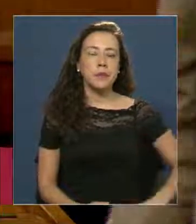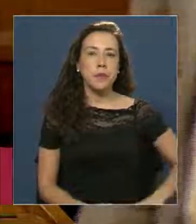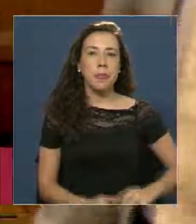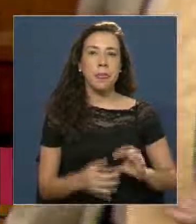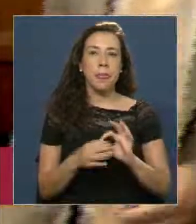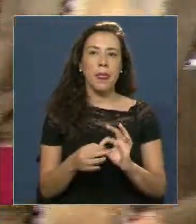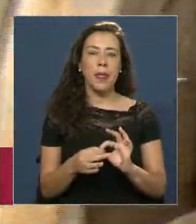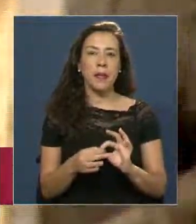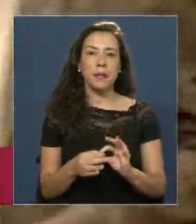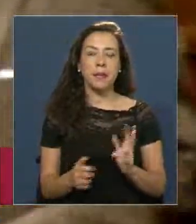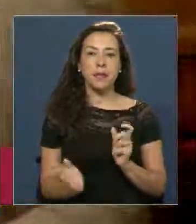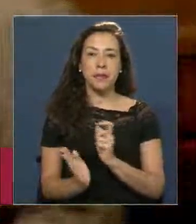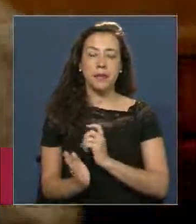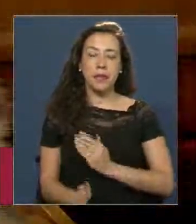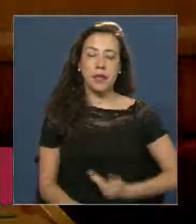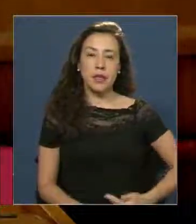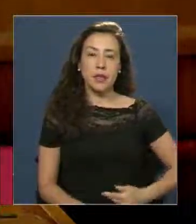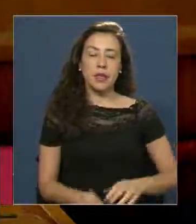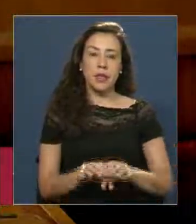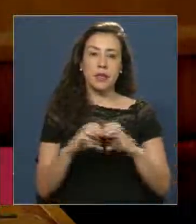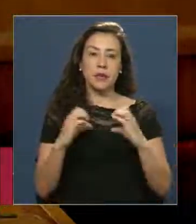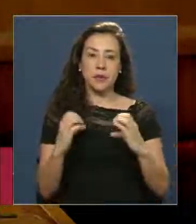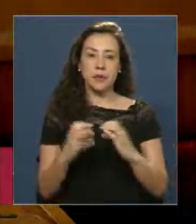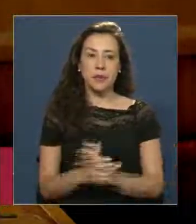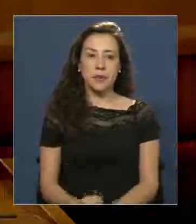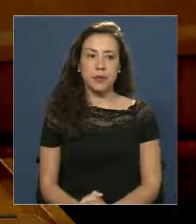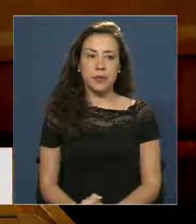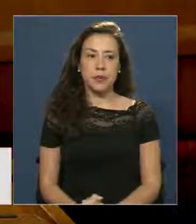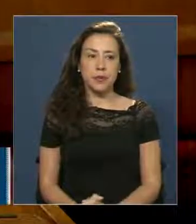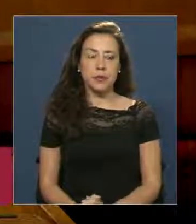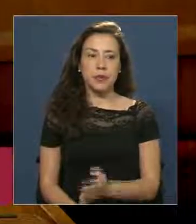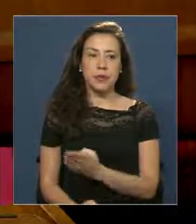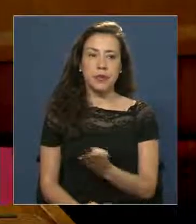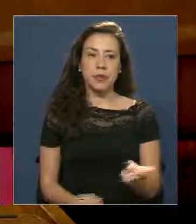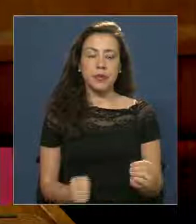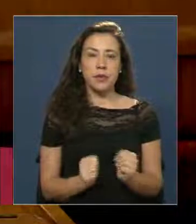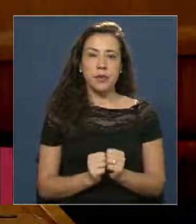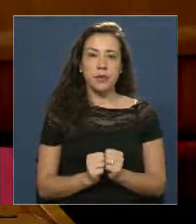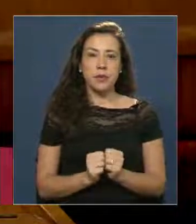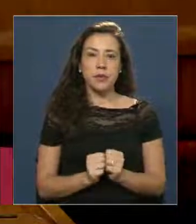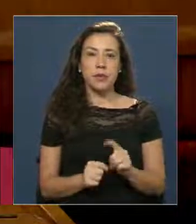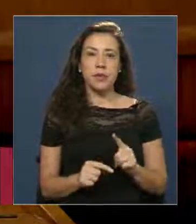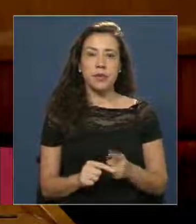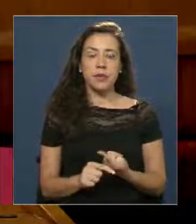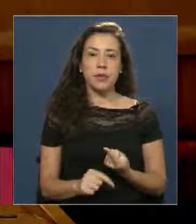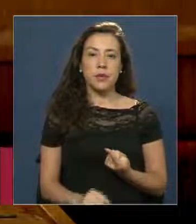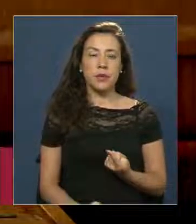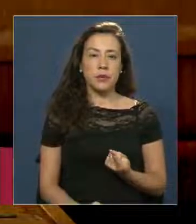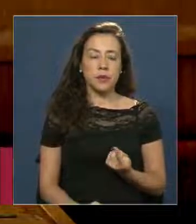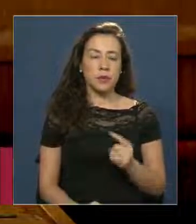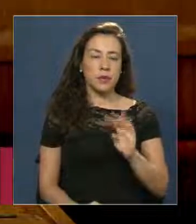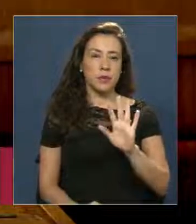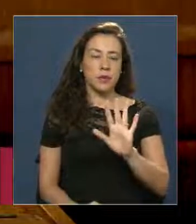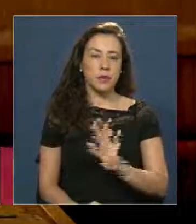Muchas gracias, señor presidente, honorable Cámara. Estimadas y estimados colegas, una vez más les pido... Perdón, diputado.